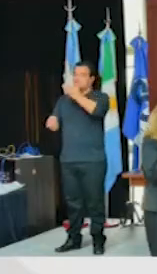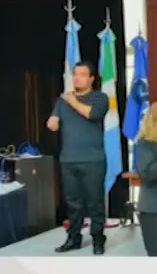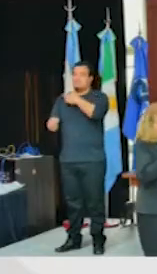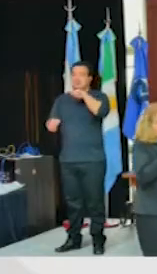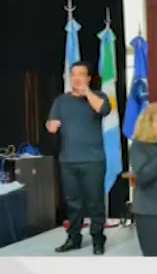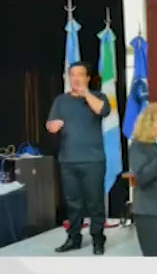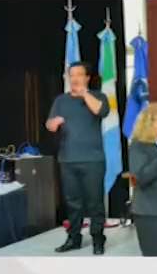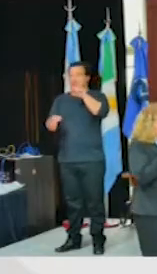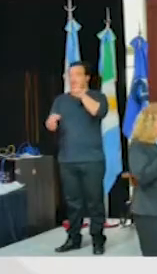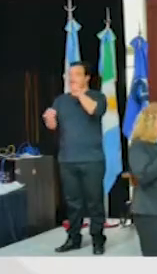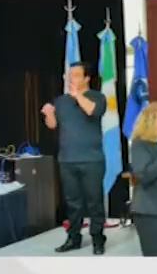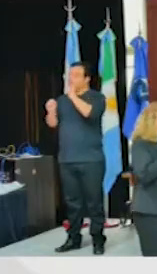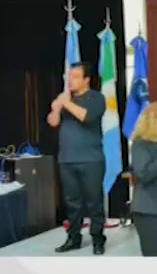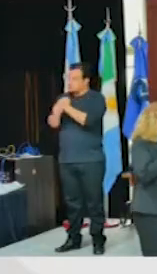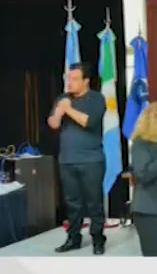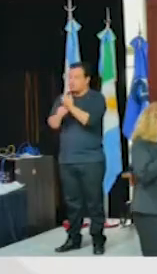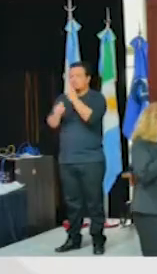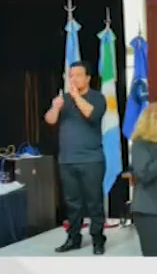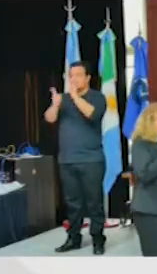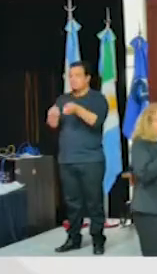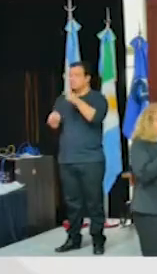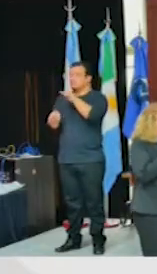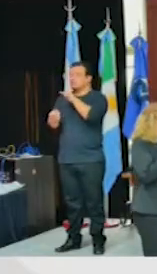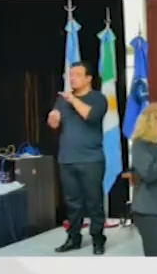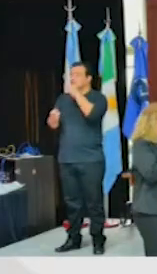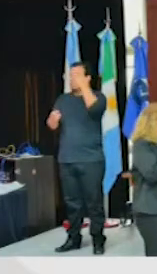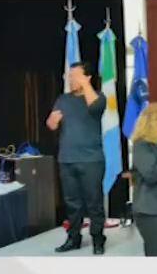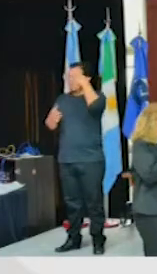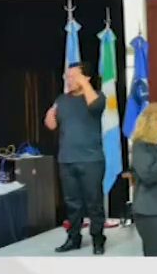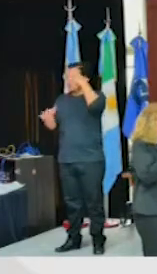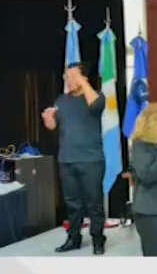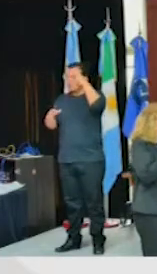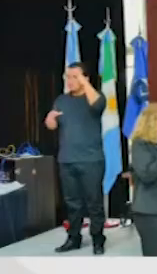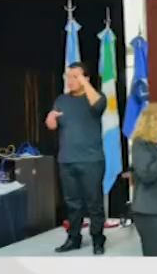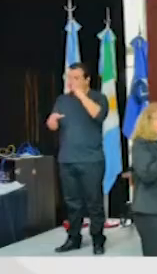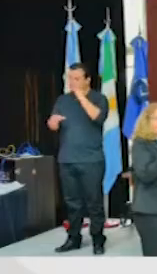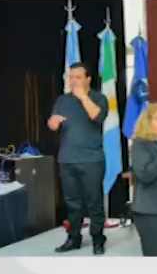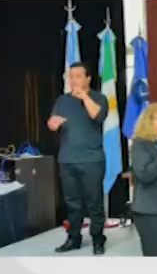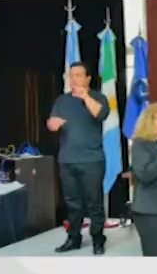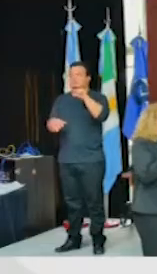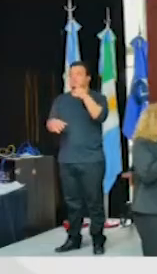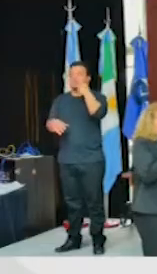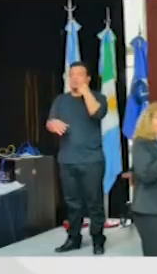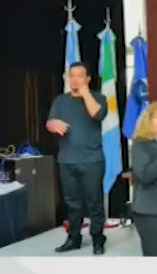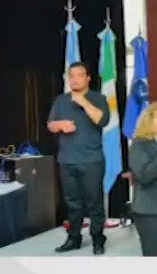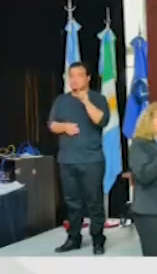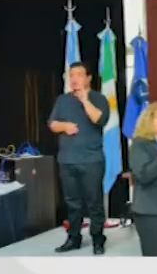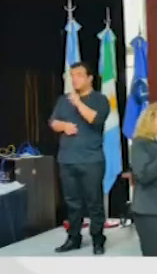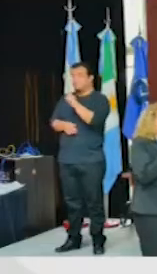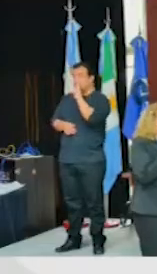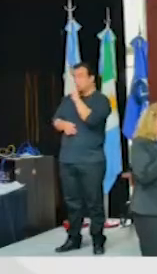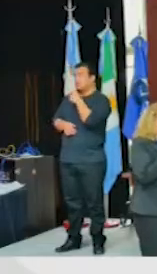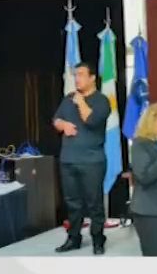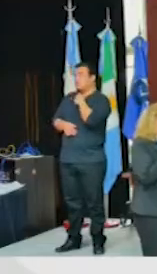que ellos entendían. Yo en casa hacía todo y tímidamente nos dijo, ¿la puedo ver? Hoy cumplimos 60 años